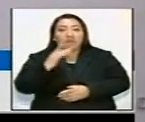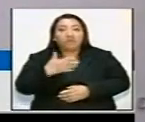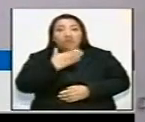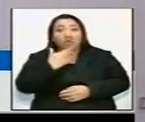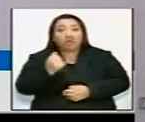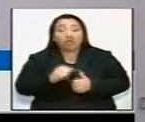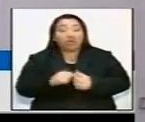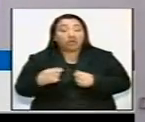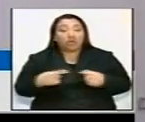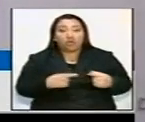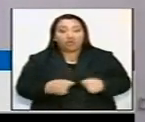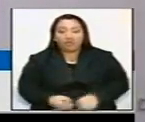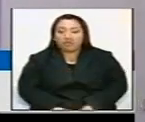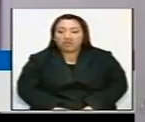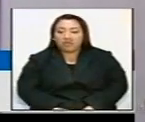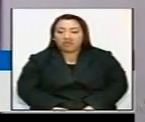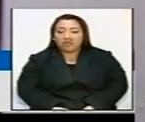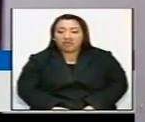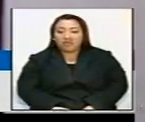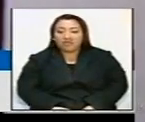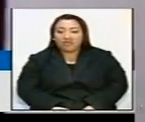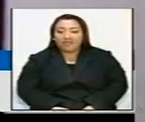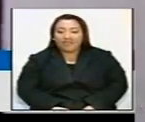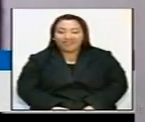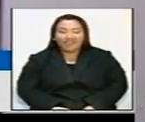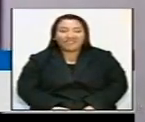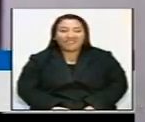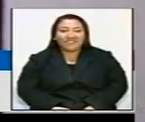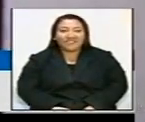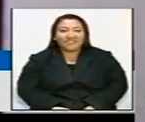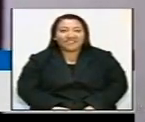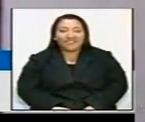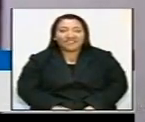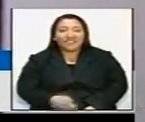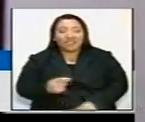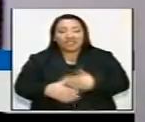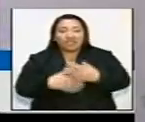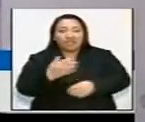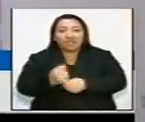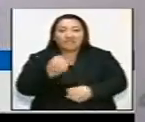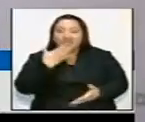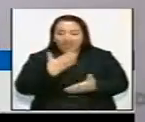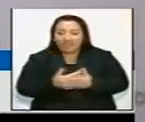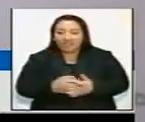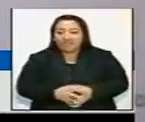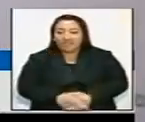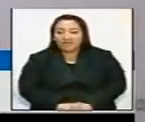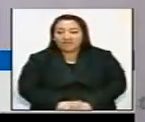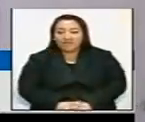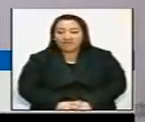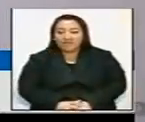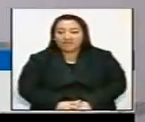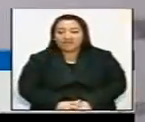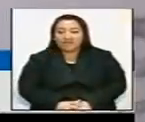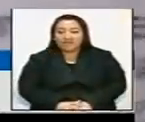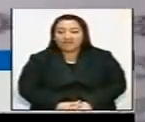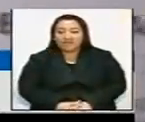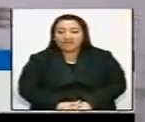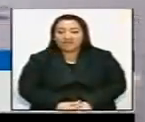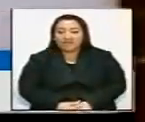mejorar la competitividad y productividad. Muchísimas gracias.